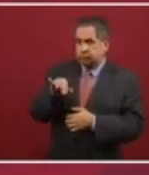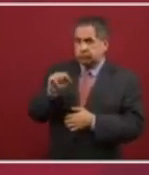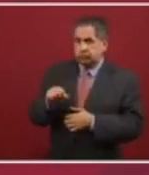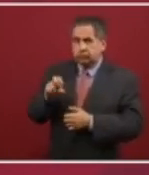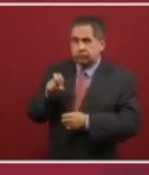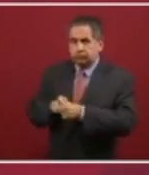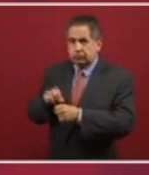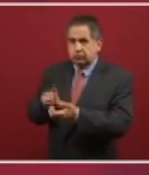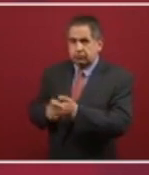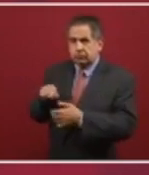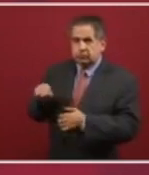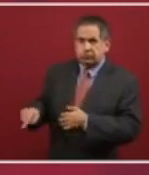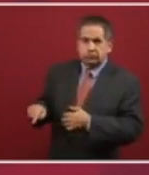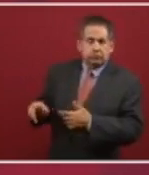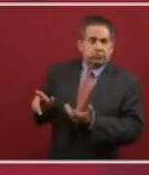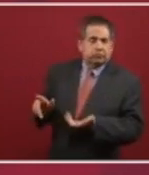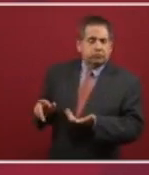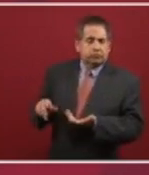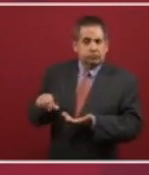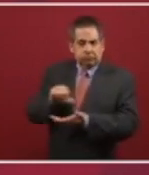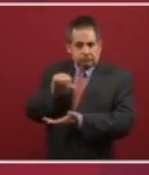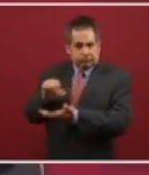centroamericana,